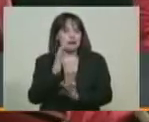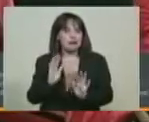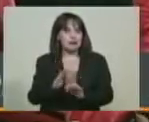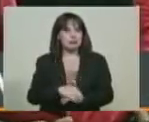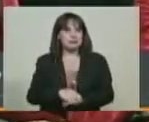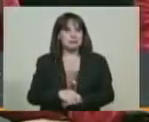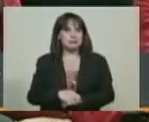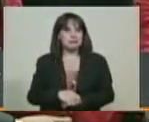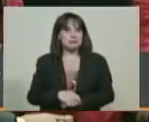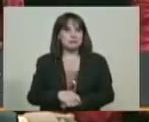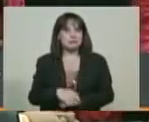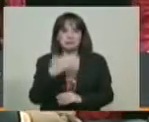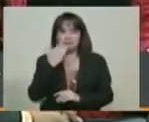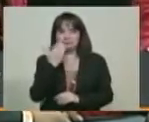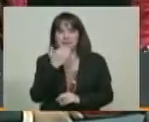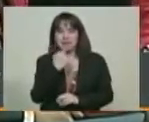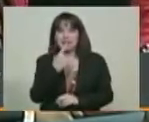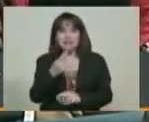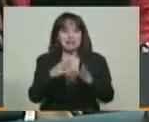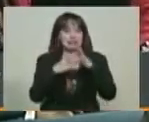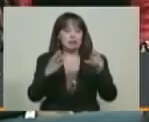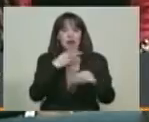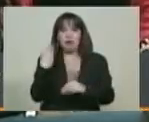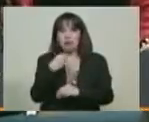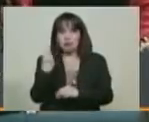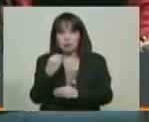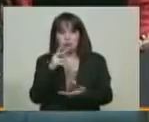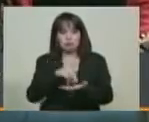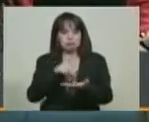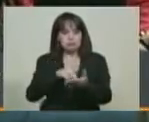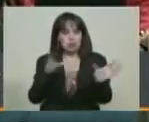Amplitud amorosa a todas las juventudes del gran pueblo patriótico.